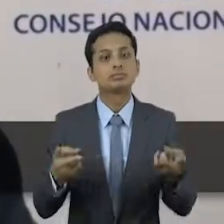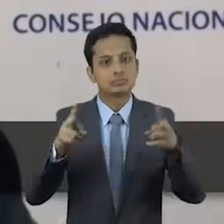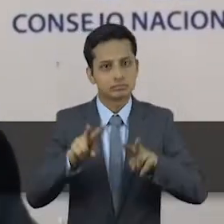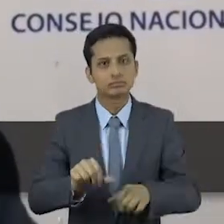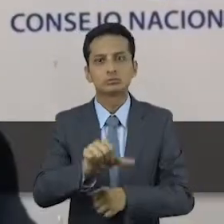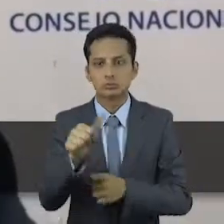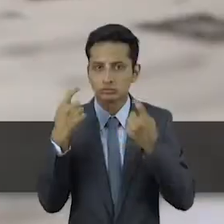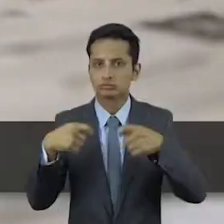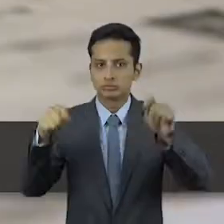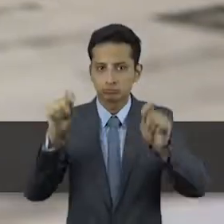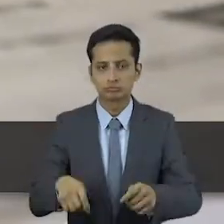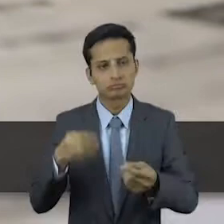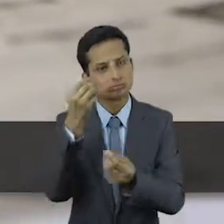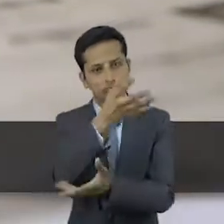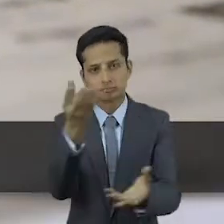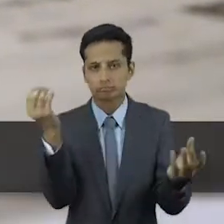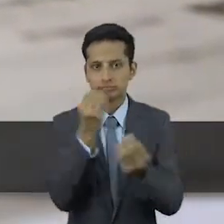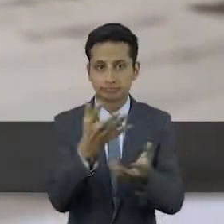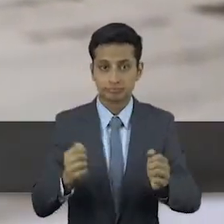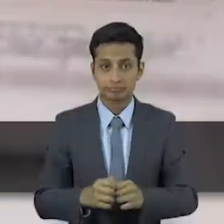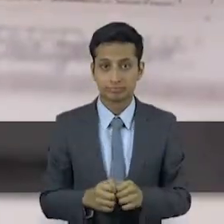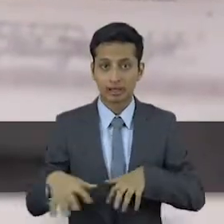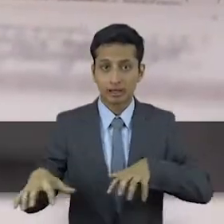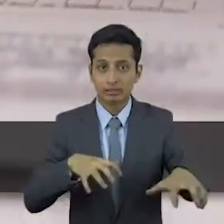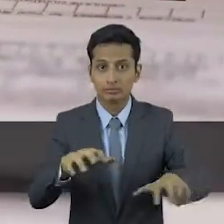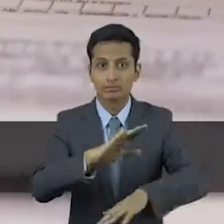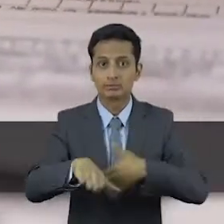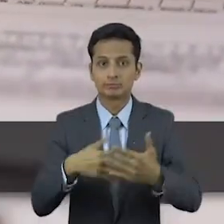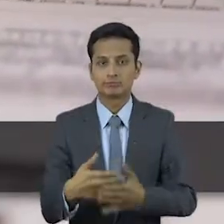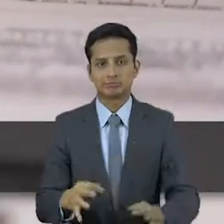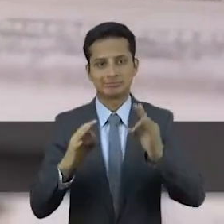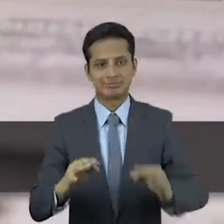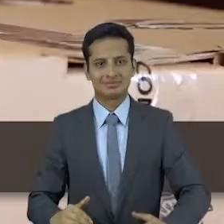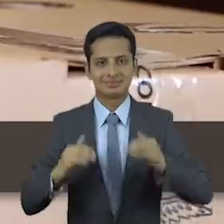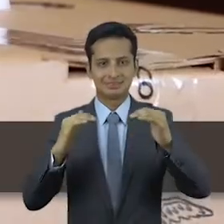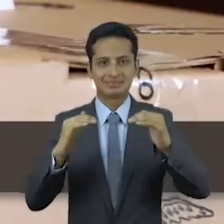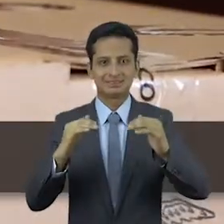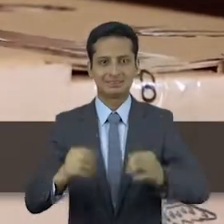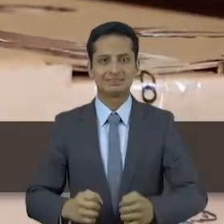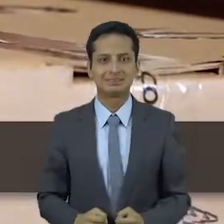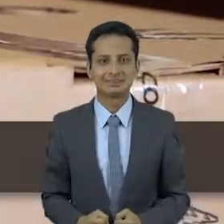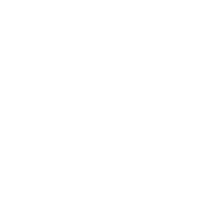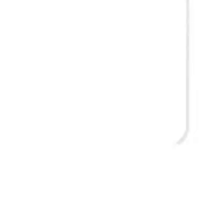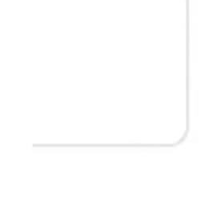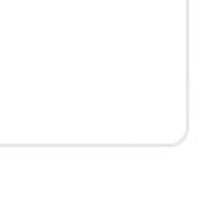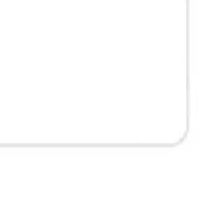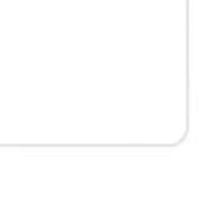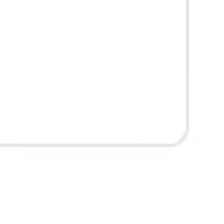institución tiene con otras entidades para que las actividades se desarrollen con eficacia y eficiencia.